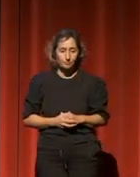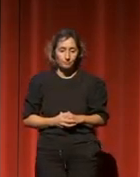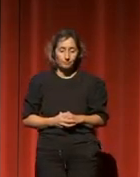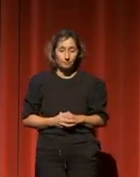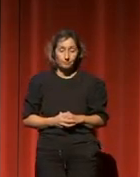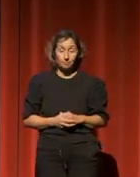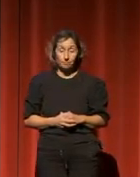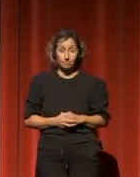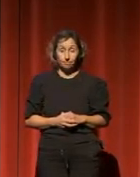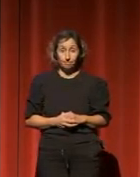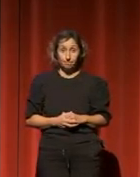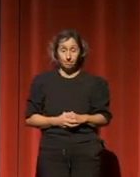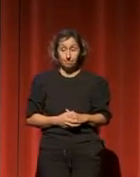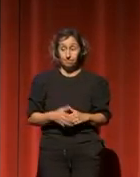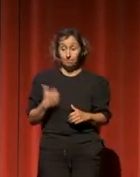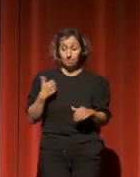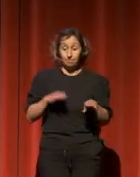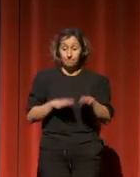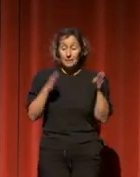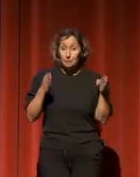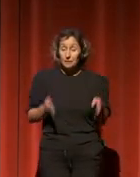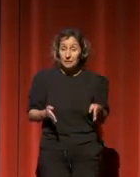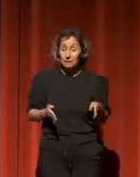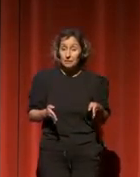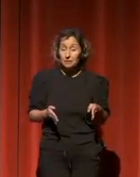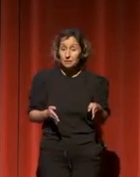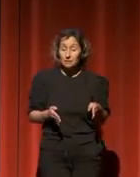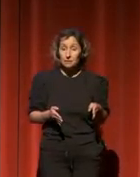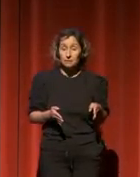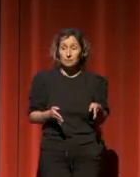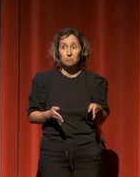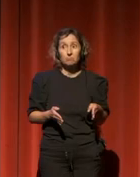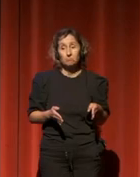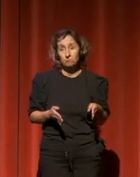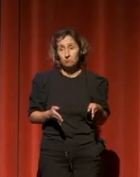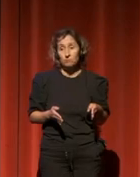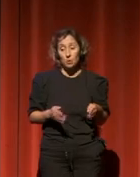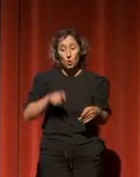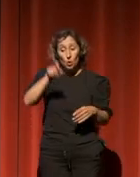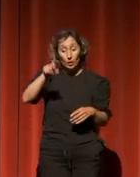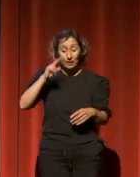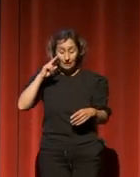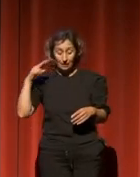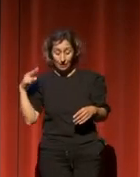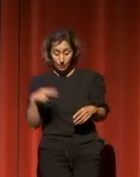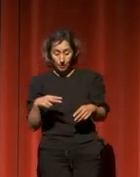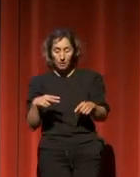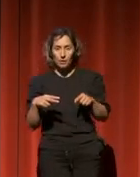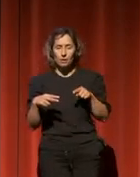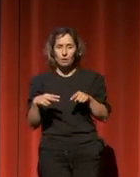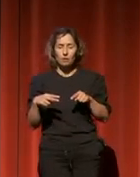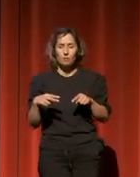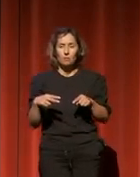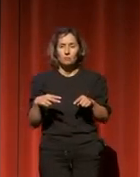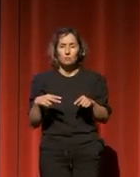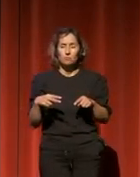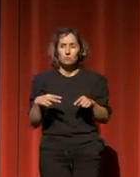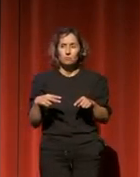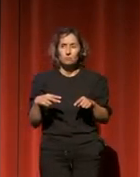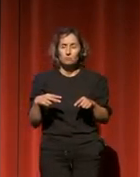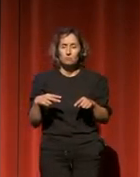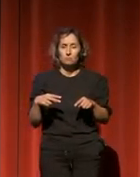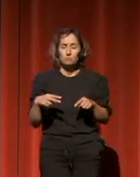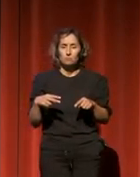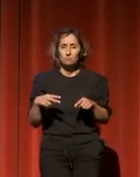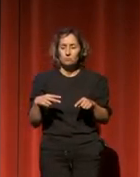Eh bueno estas mesas aparecen eh o son percibidas como un elemento fundamental eh Para poder